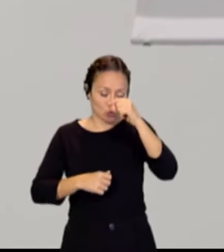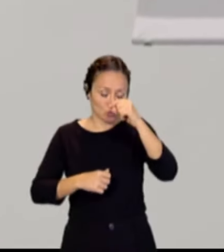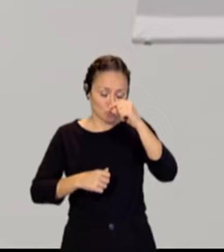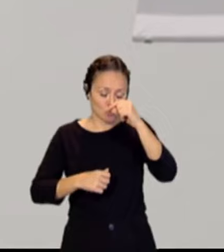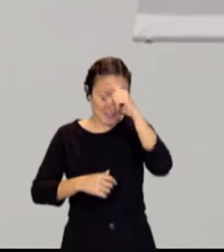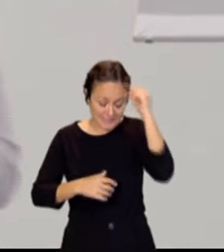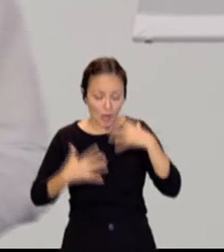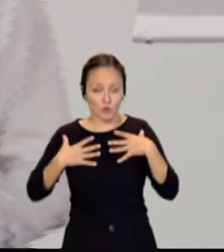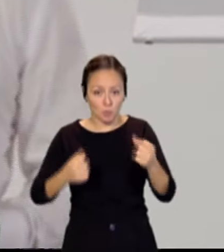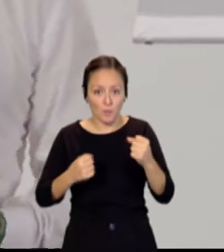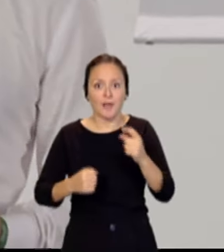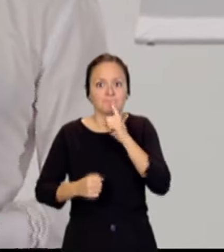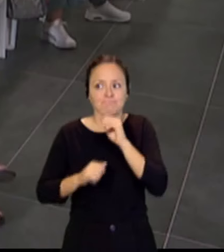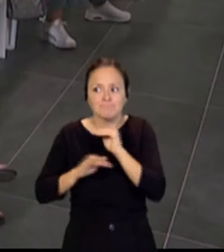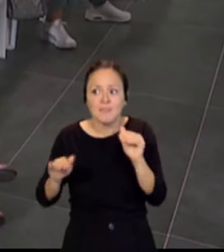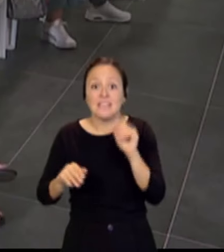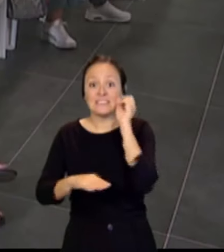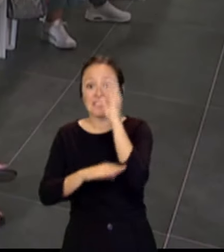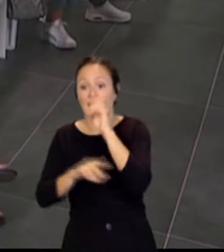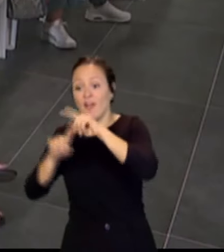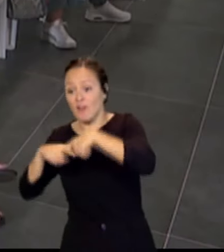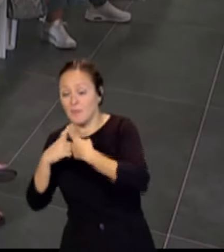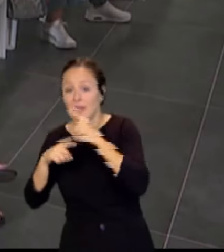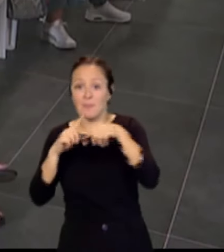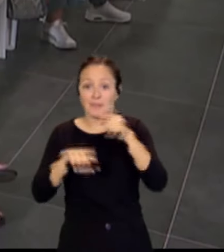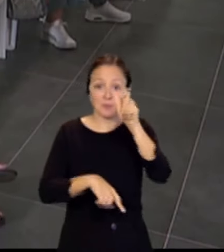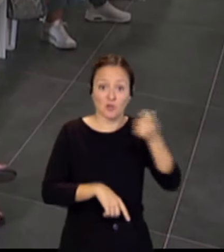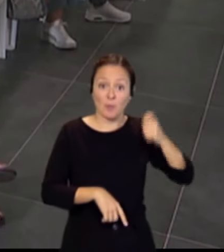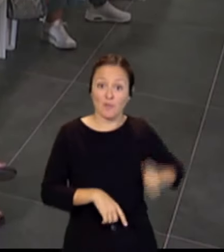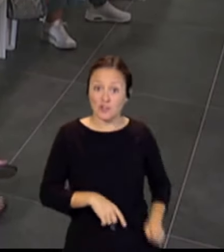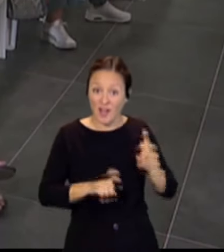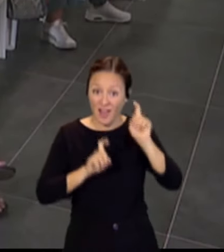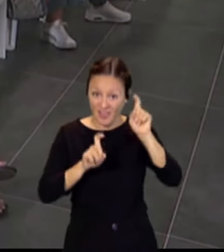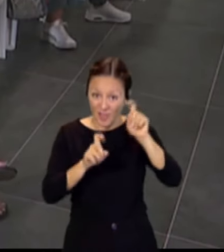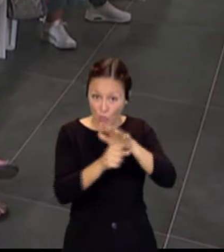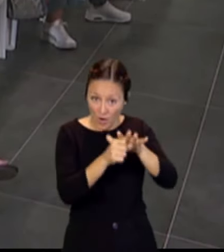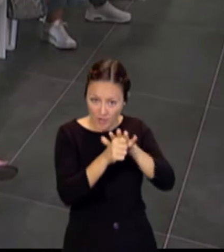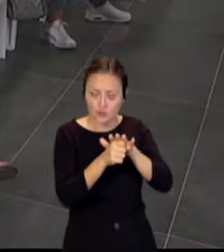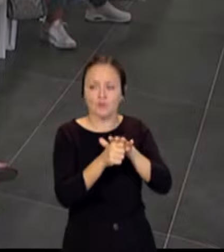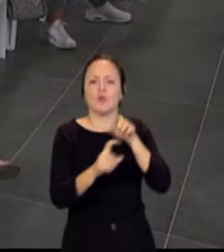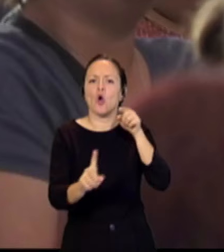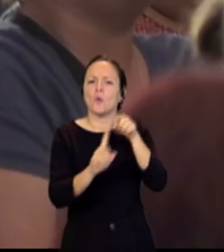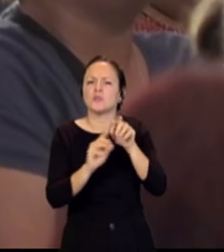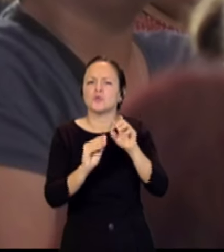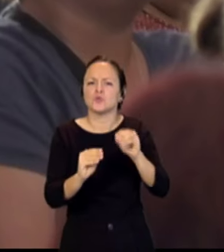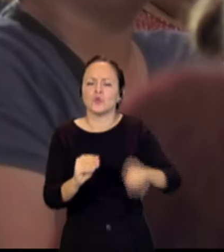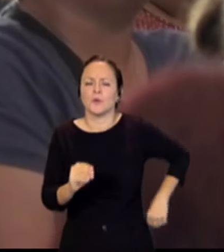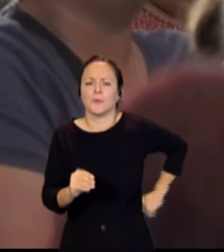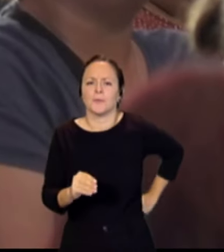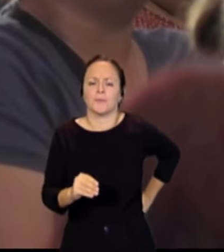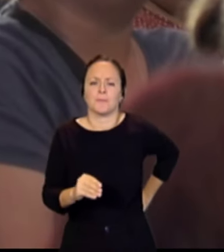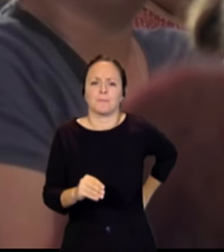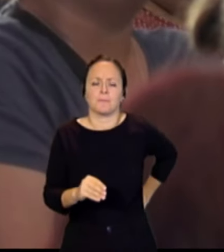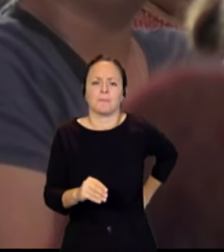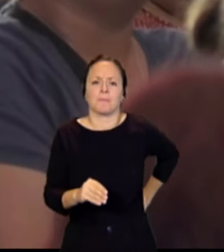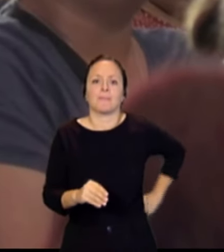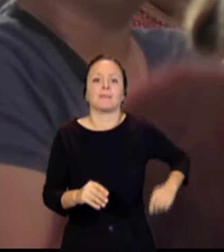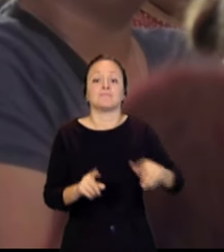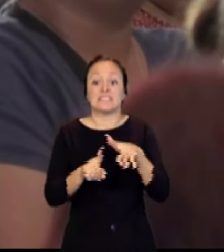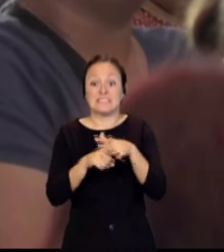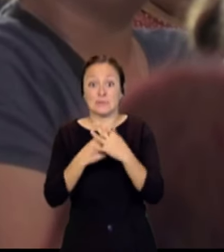las charlas impartidas a familiares y profesionales de la educación se tiene como objetivo conocer Cuáles pueden ser indicativos de una